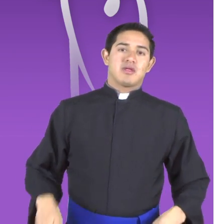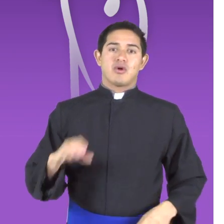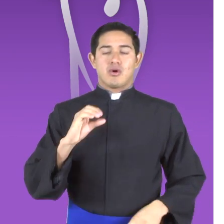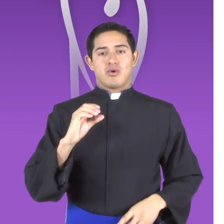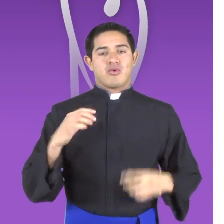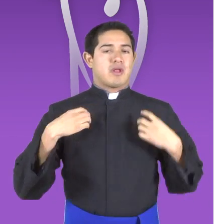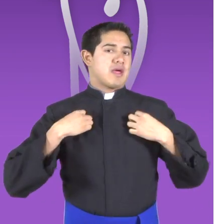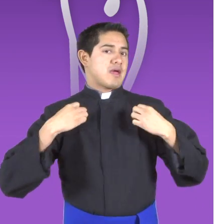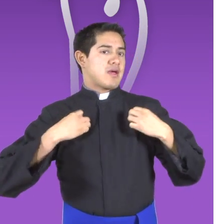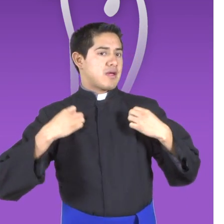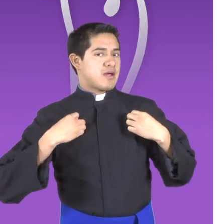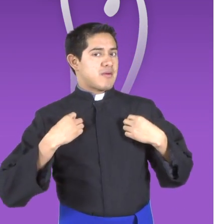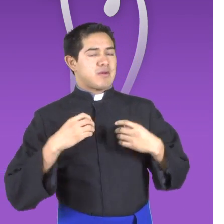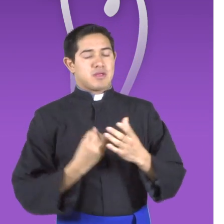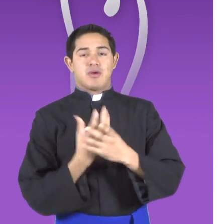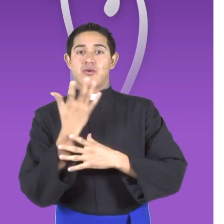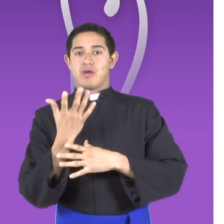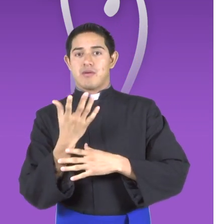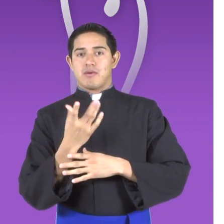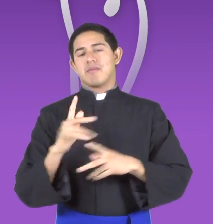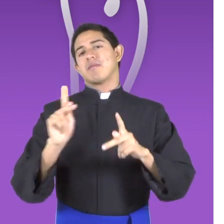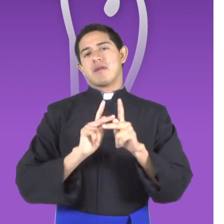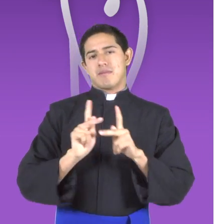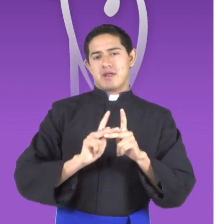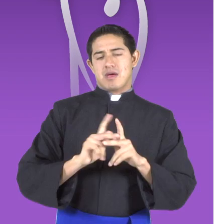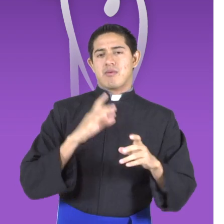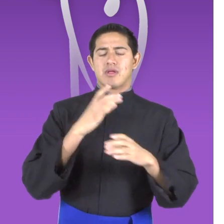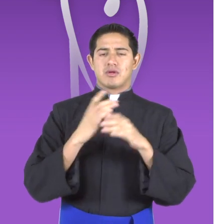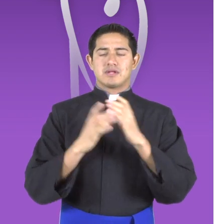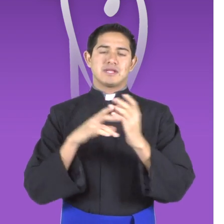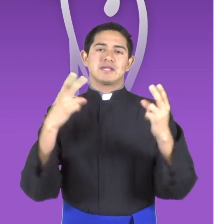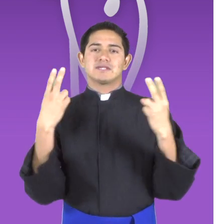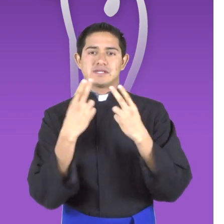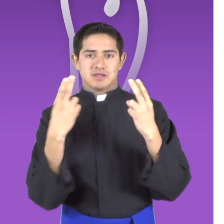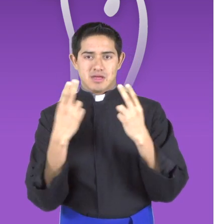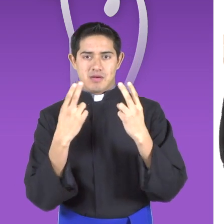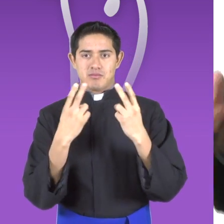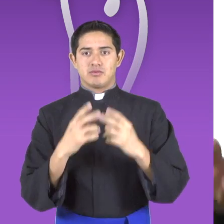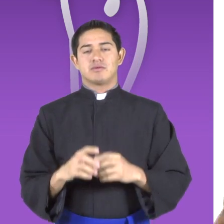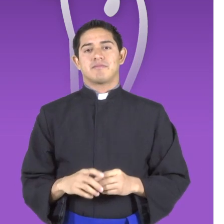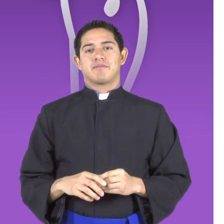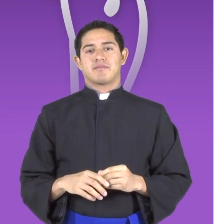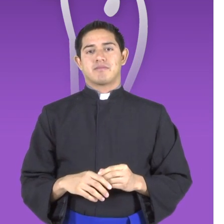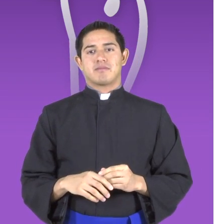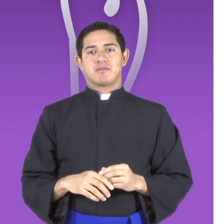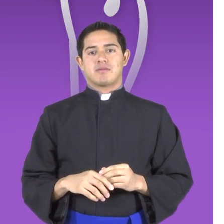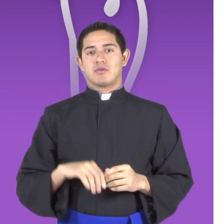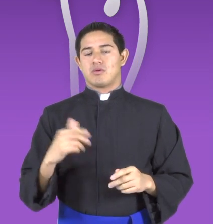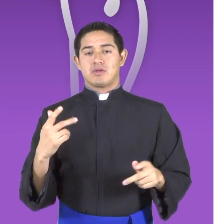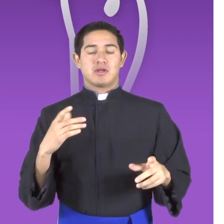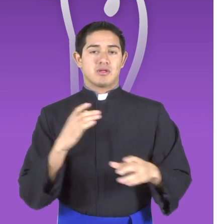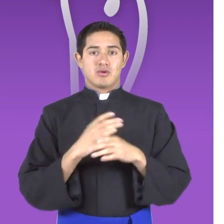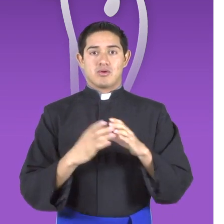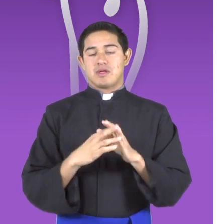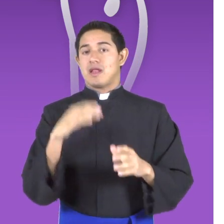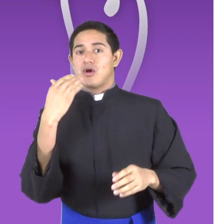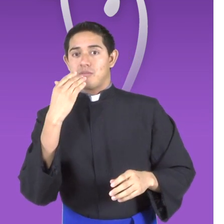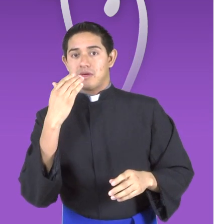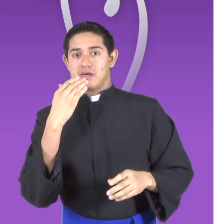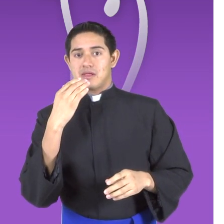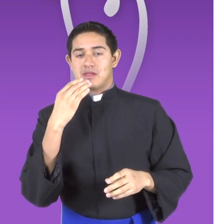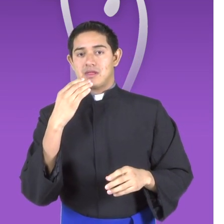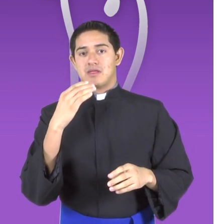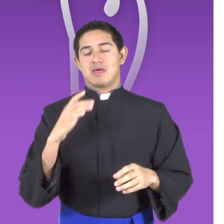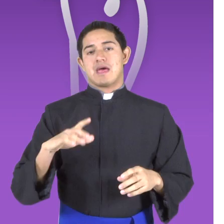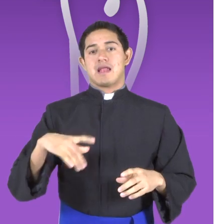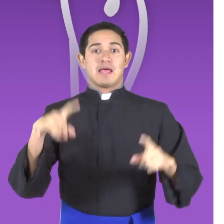tacones, una camisa, un saco. Nos preparamos externamente. Tal vez vas a contratar un banquete, la música, el salón,